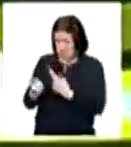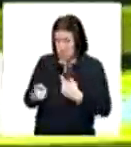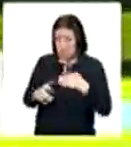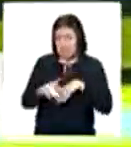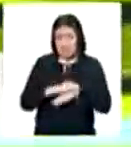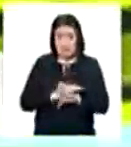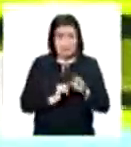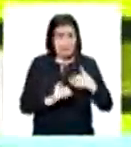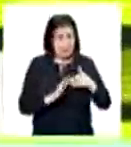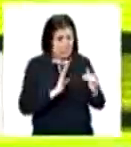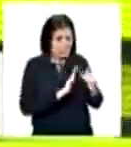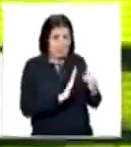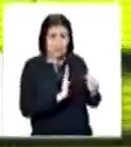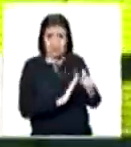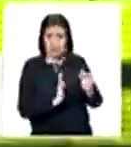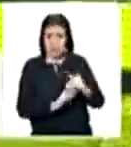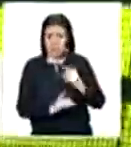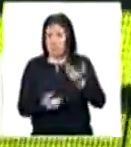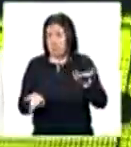casa.